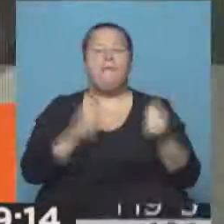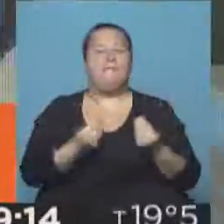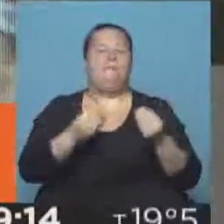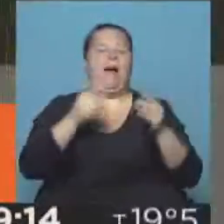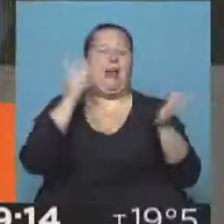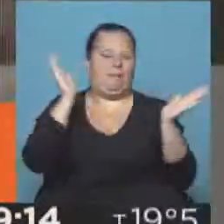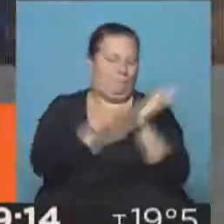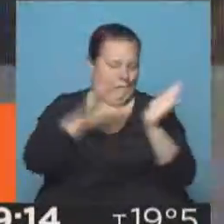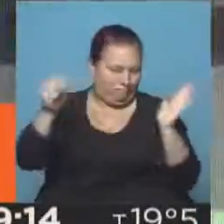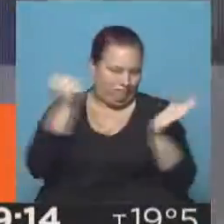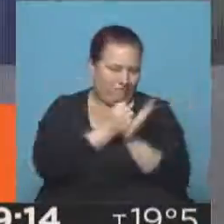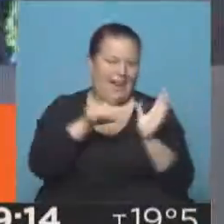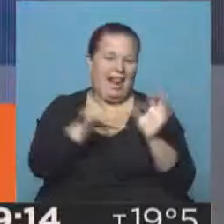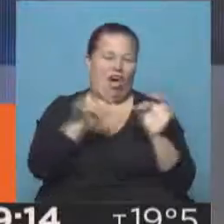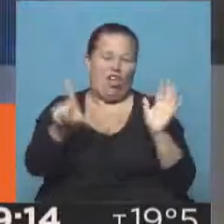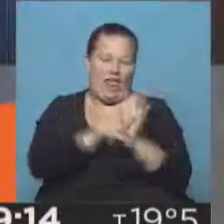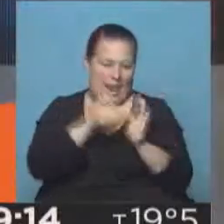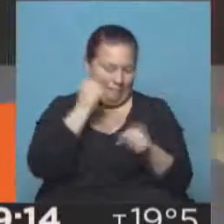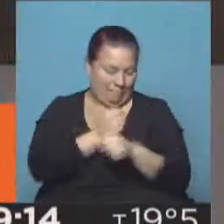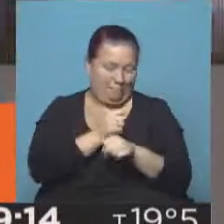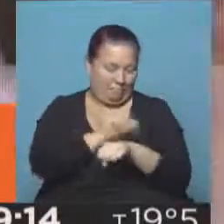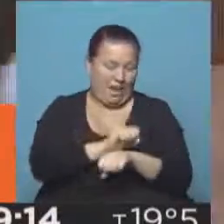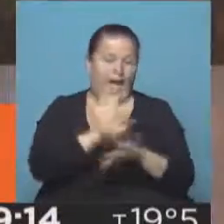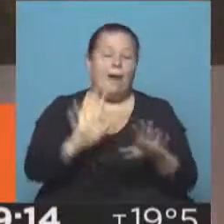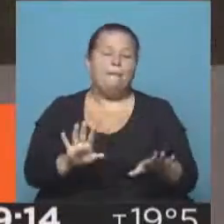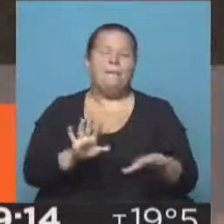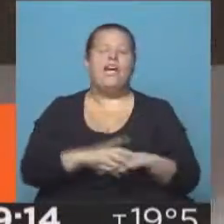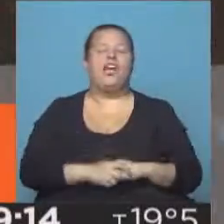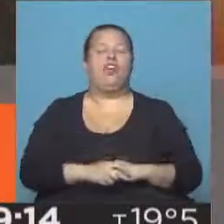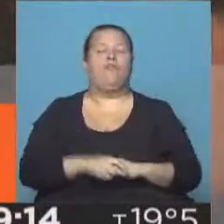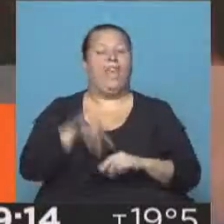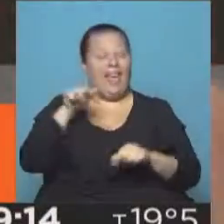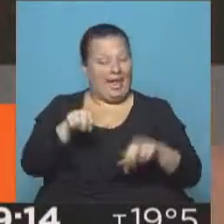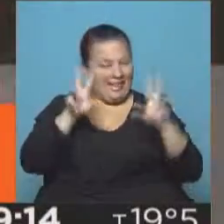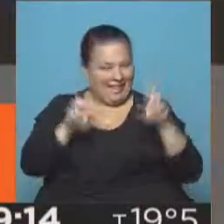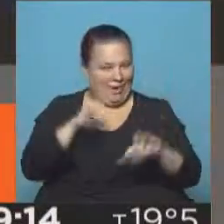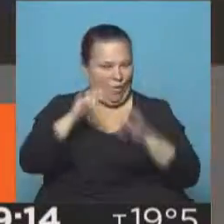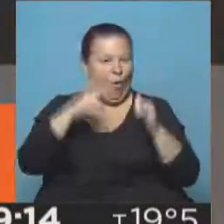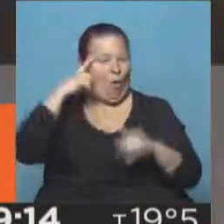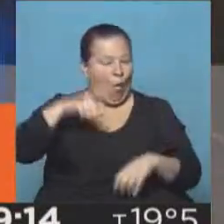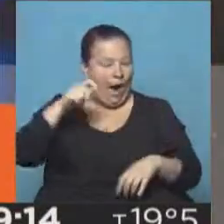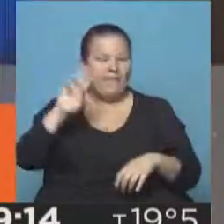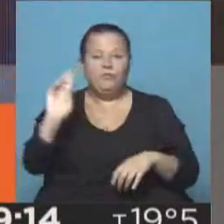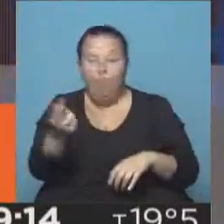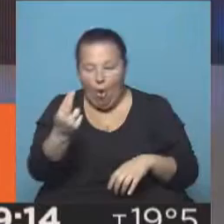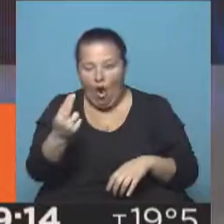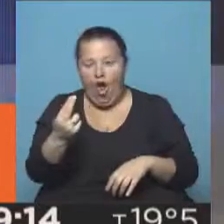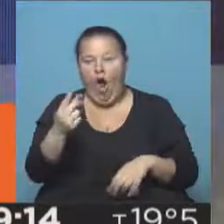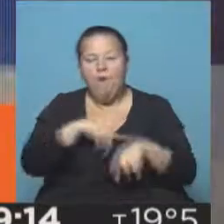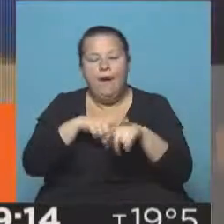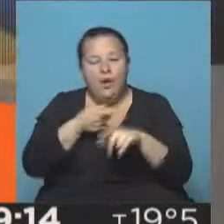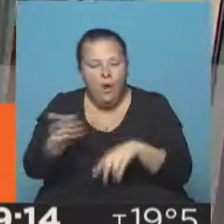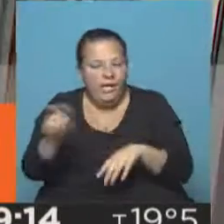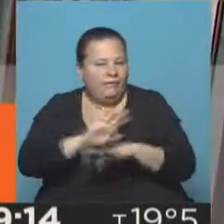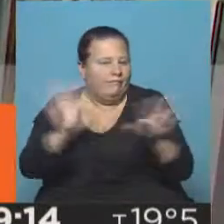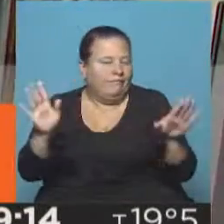quede explicitado también en el Código Penal. Pero digo, este caso, usted decía, el juez Miralles falleció en el medio del proceso, o sea